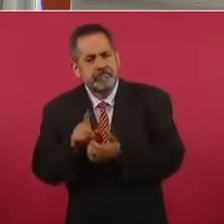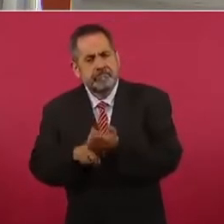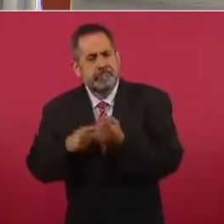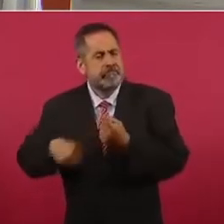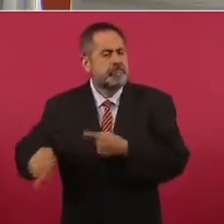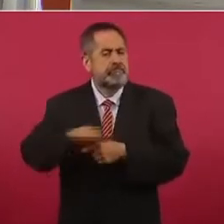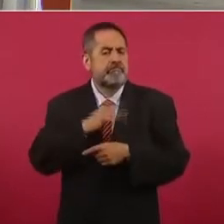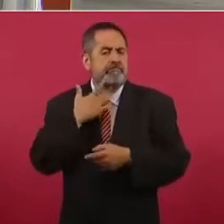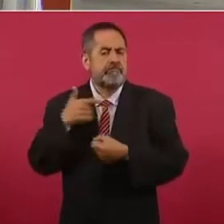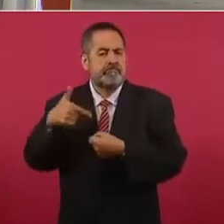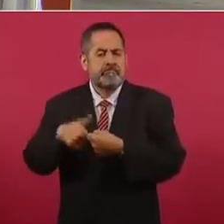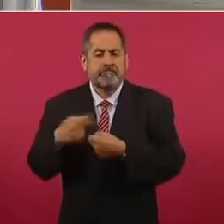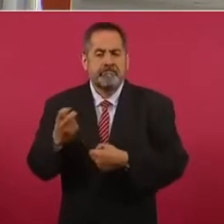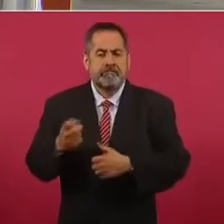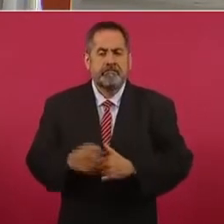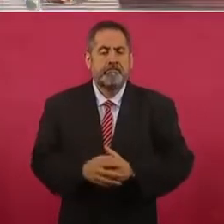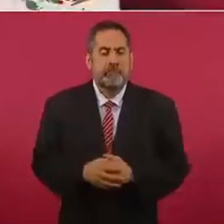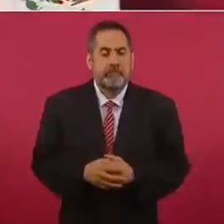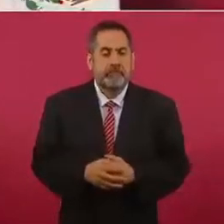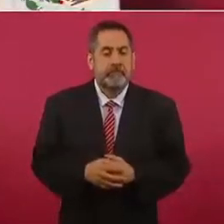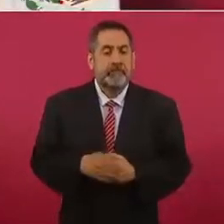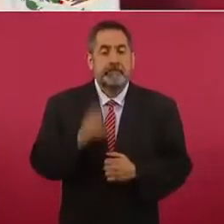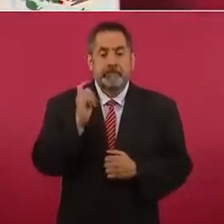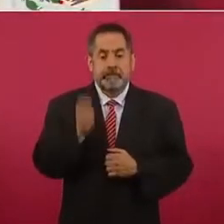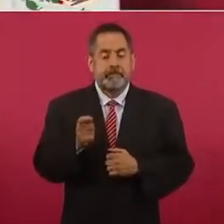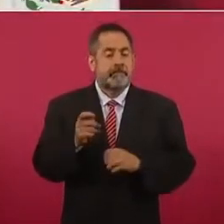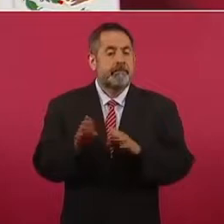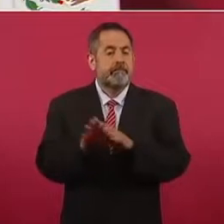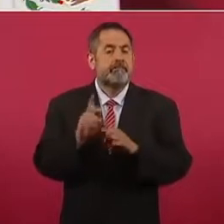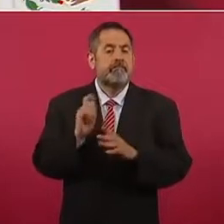gasolinas. Esto es dejar